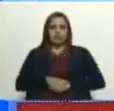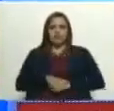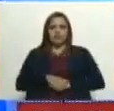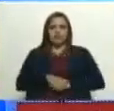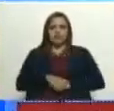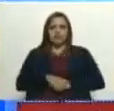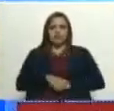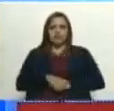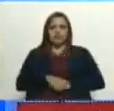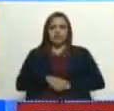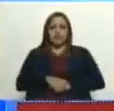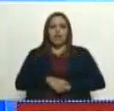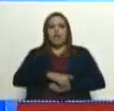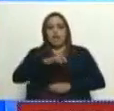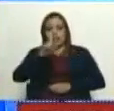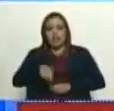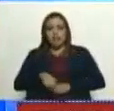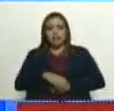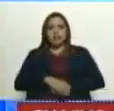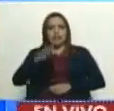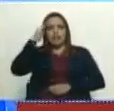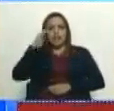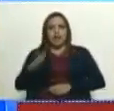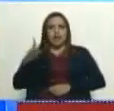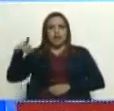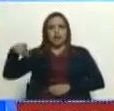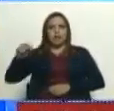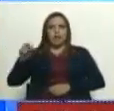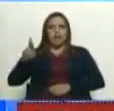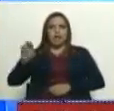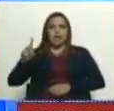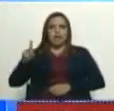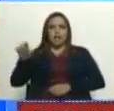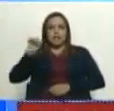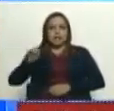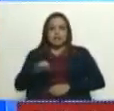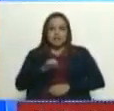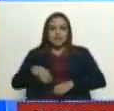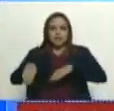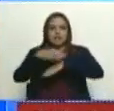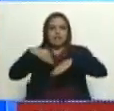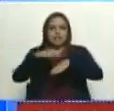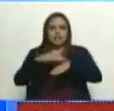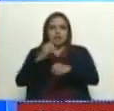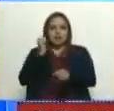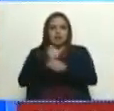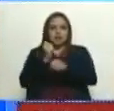Al general Raúl Paredes, ministro de Obras Públicas.